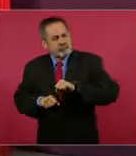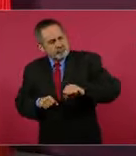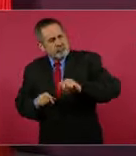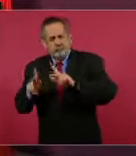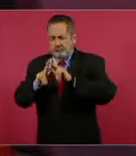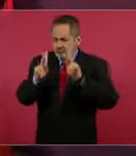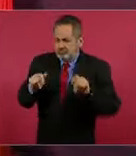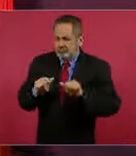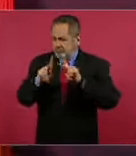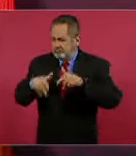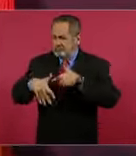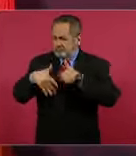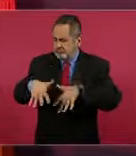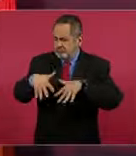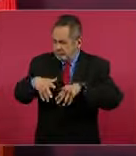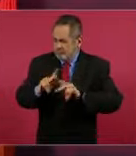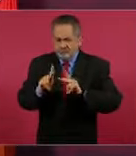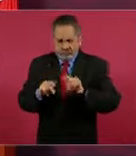Y hay